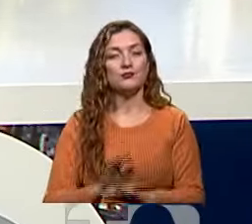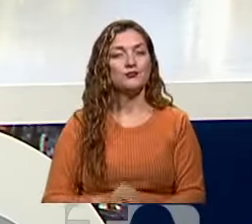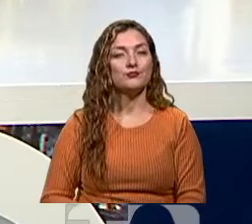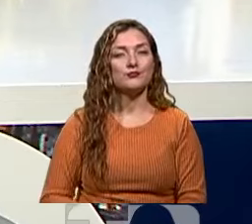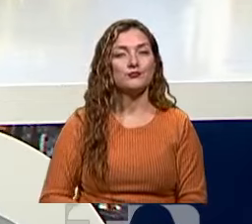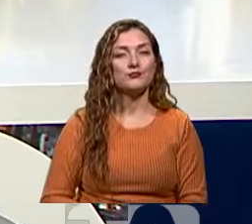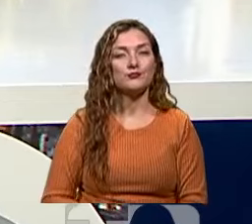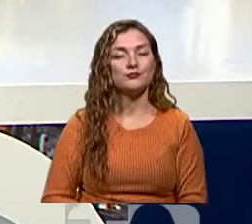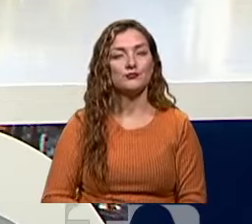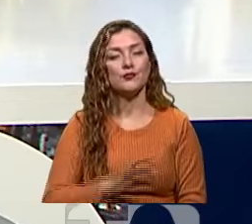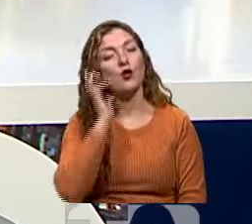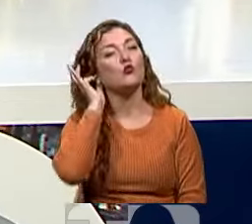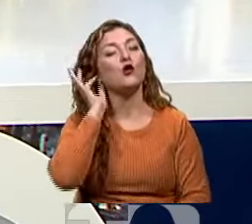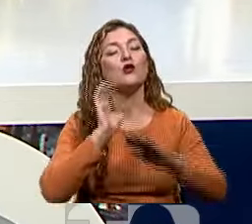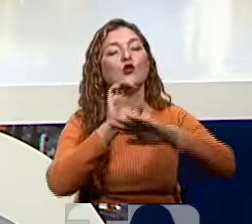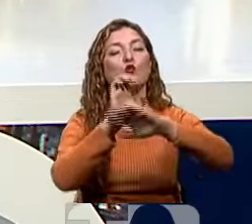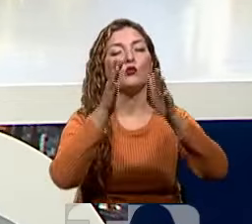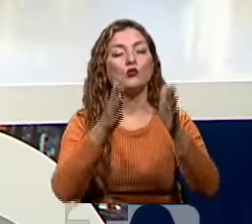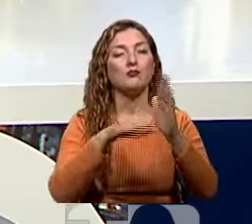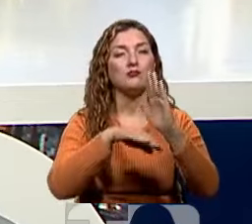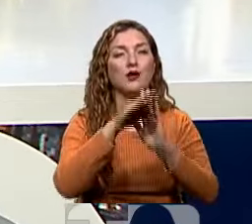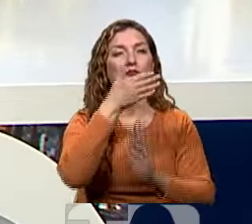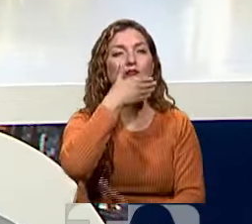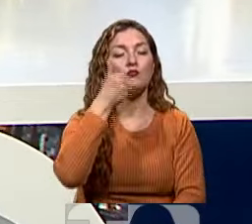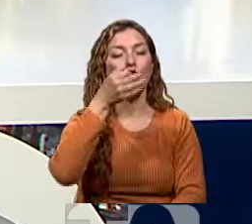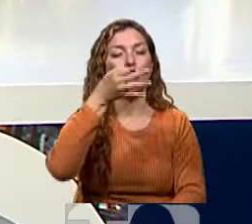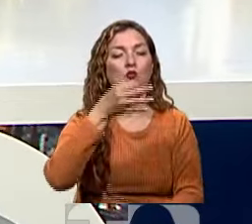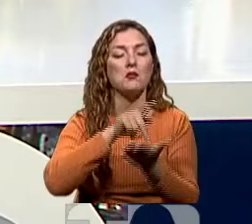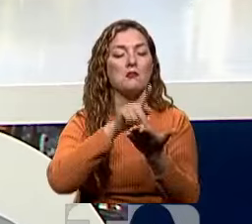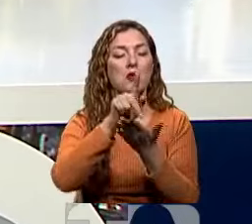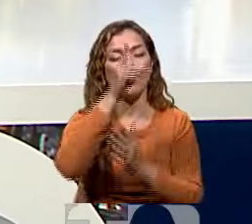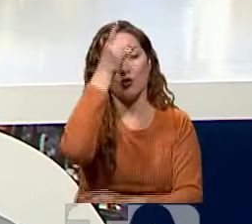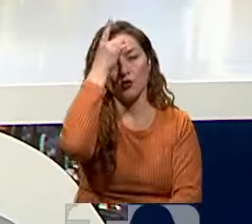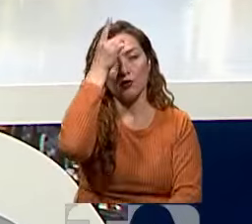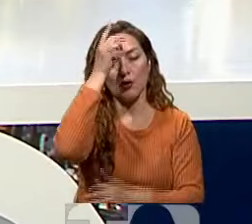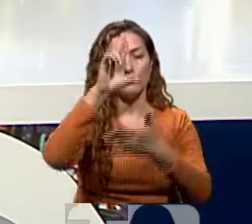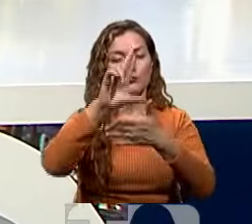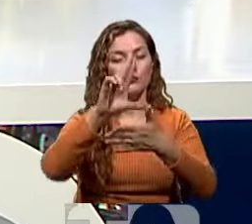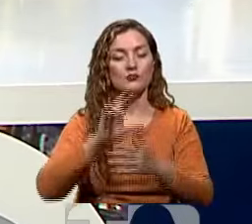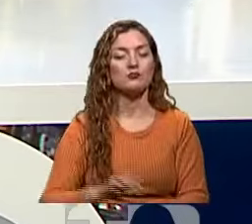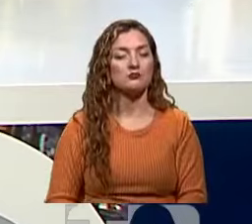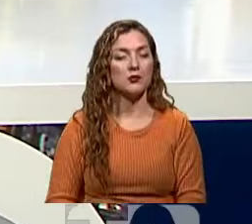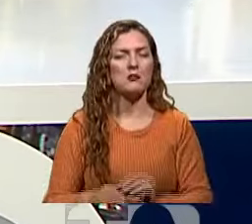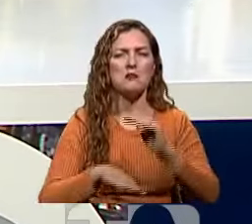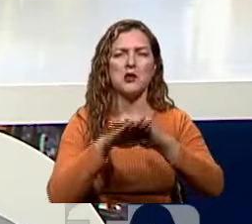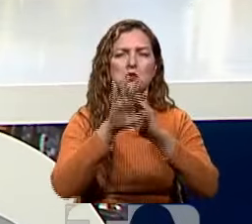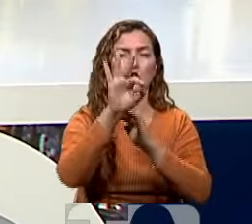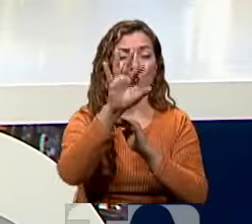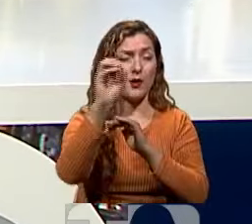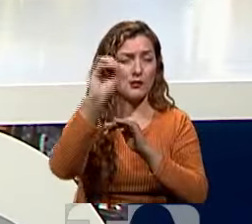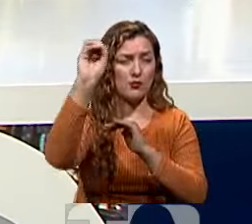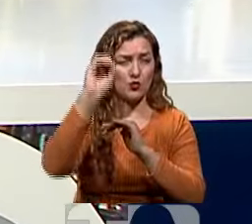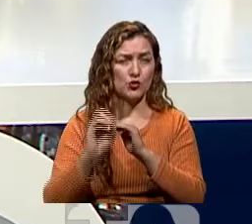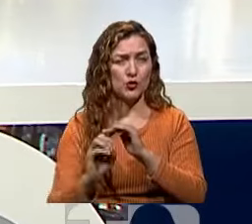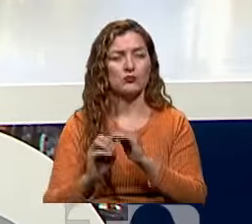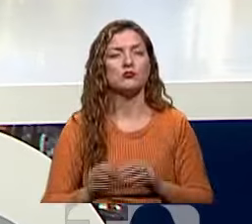Y miren ustedes que las mujeres ecuatorianas tienen el mejor cumplimiento de pago en Latinoamérica. Alcanza al 90%